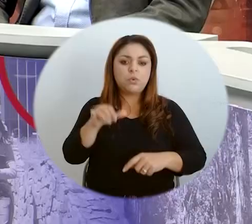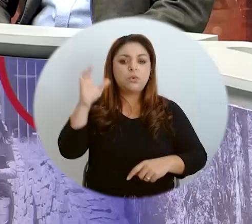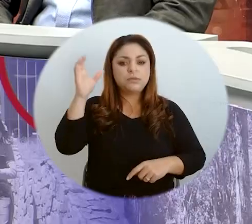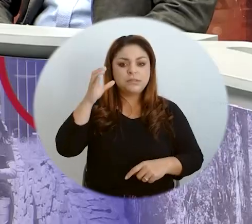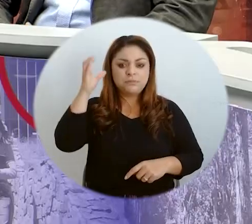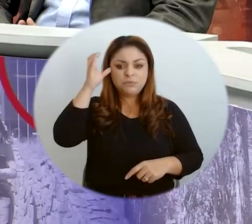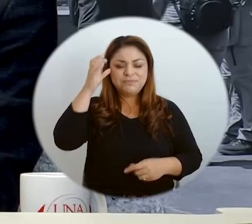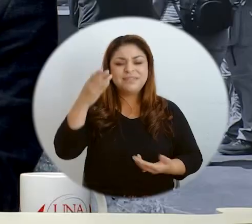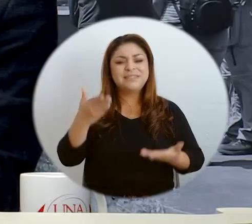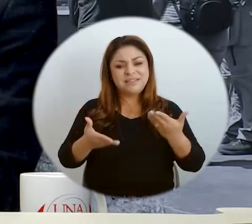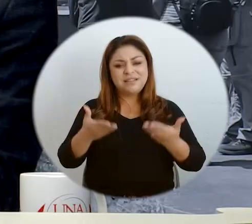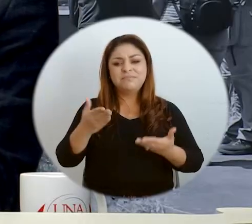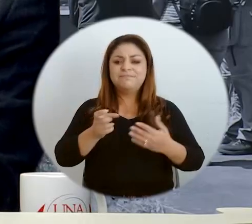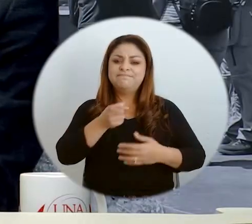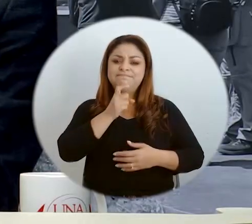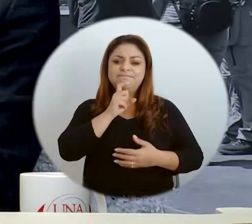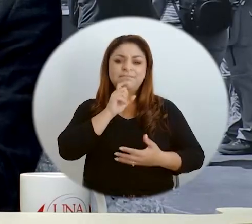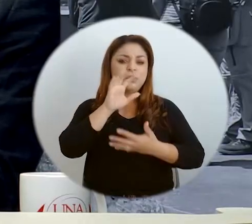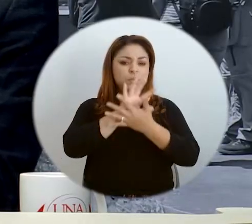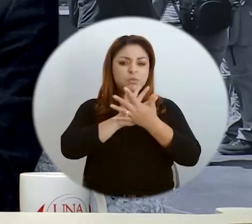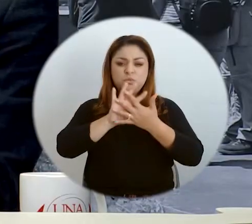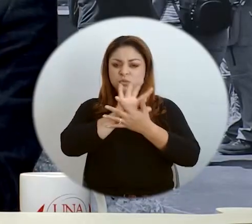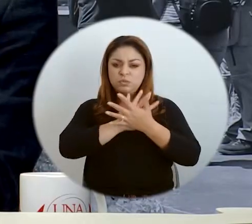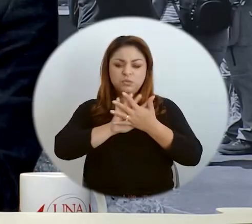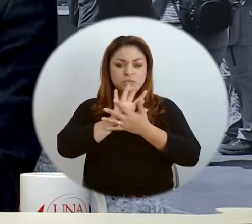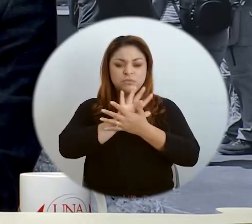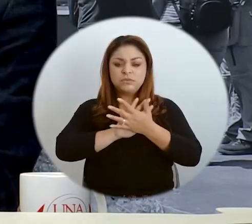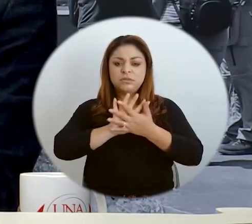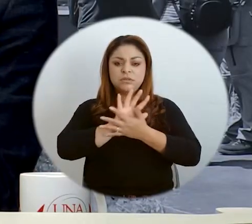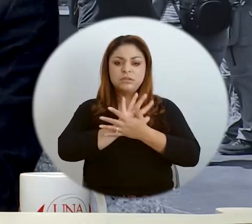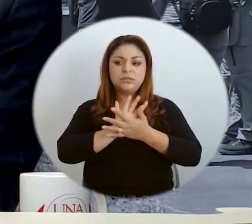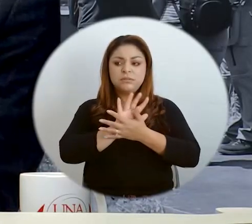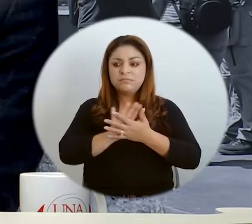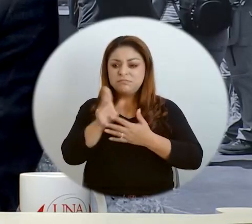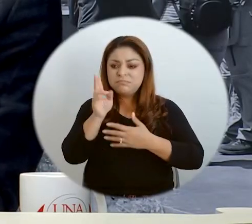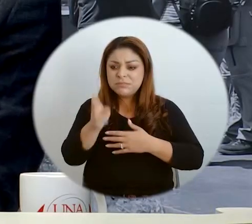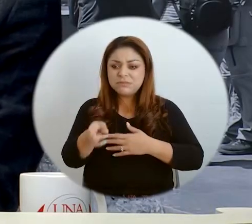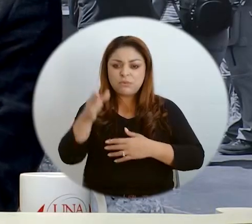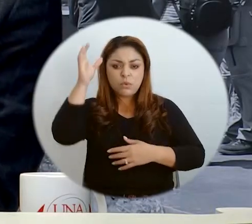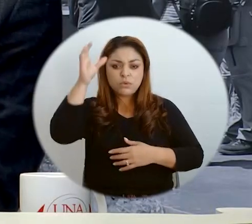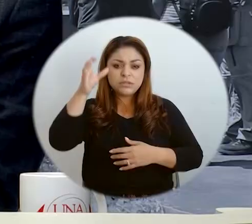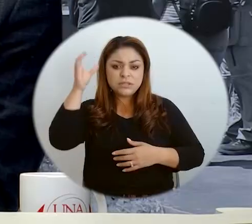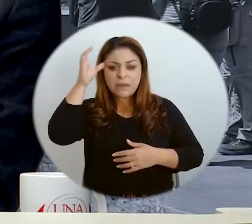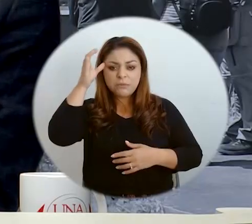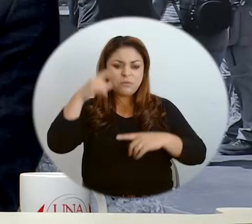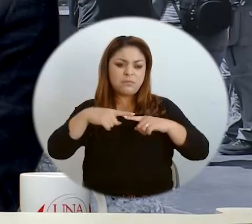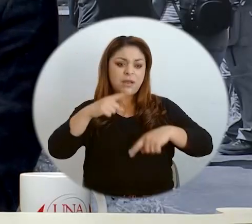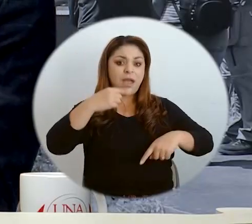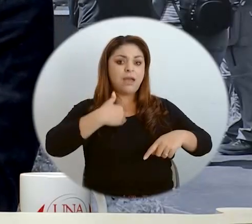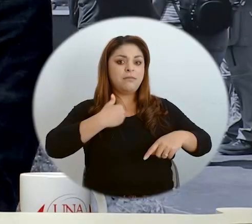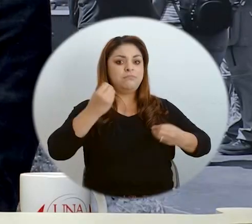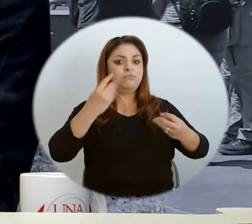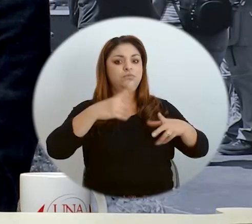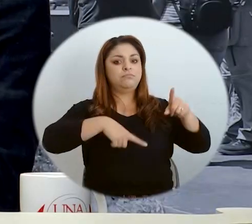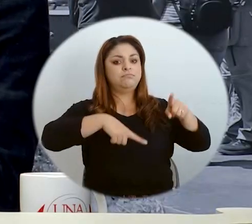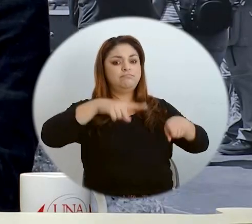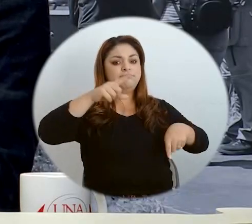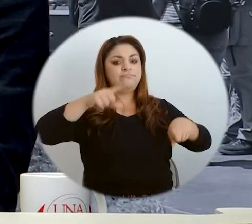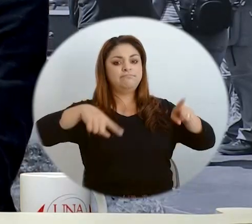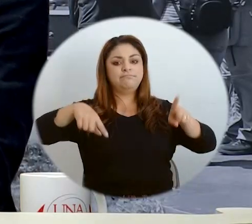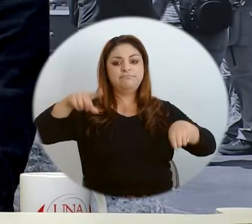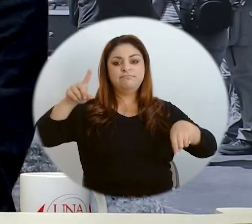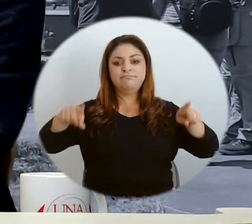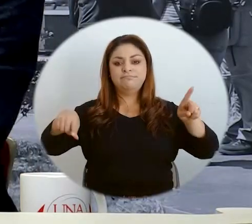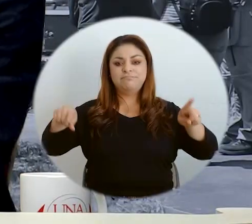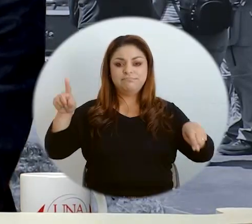confuso intentar usar un mismo descriptor, un mismo concepto para una variedad que a la vez nos